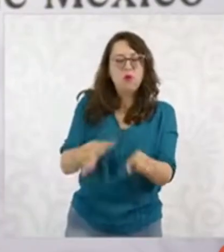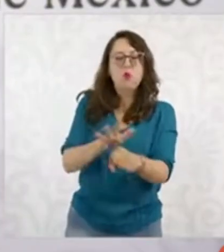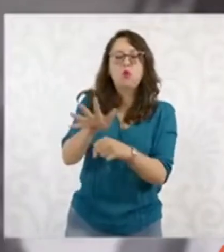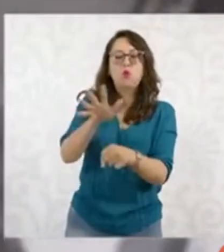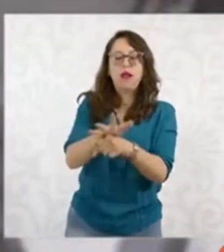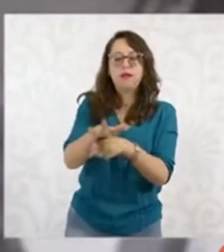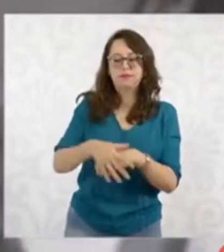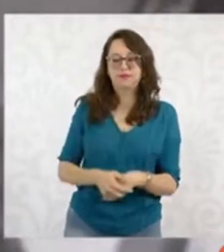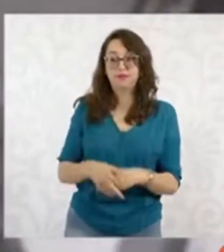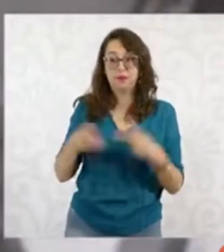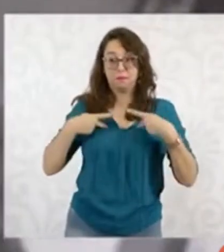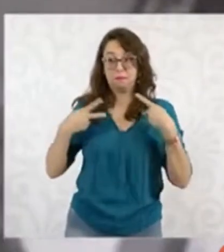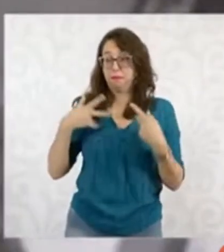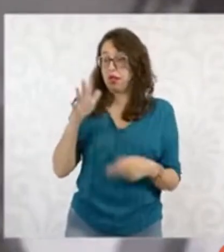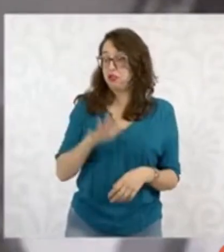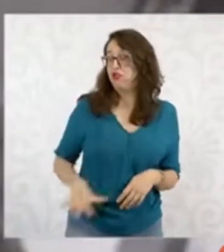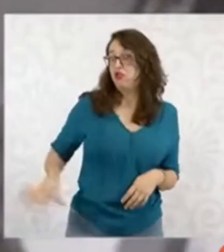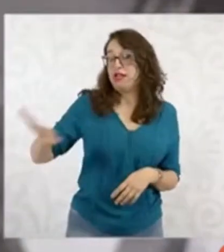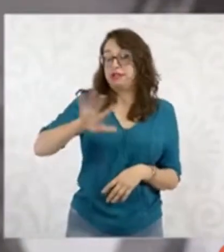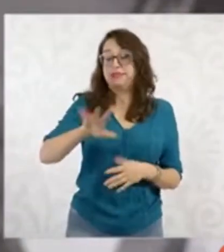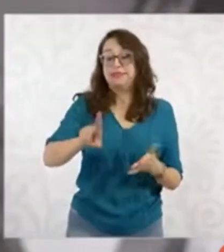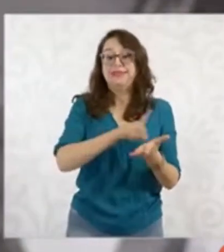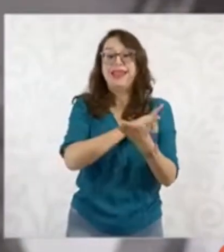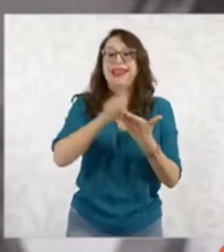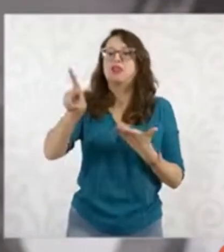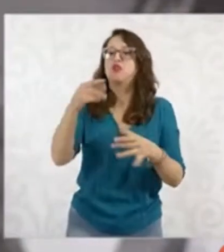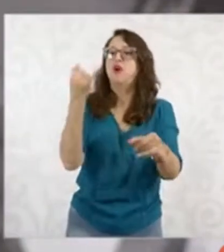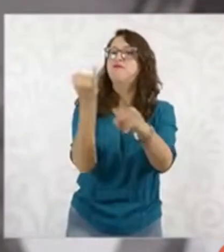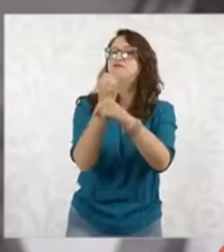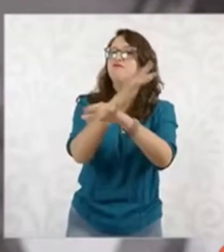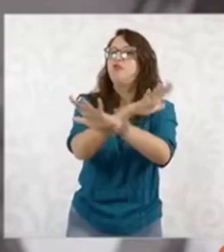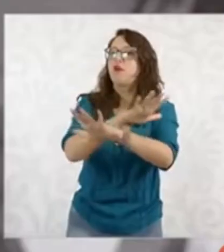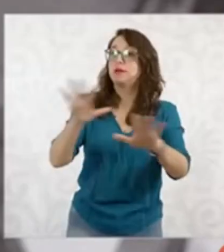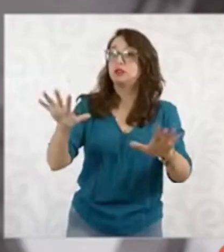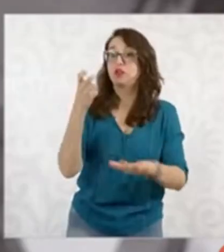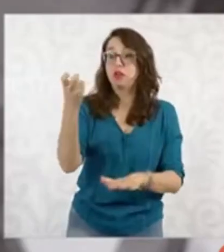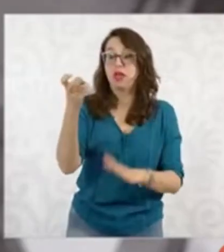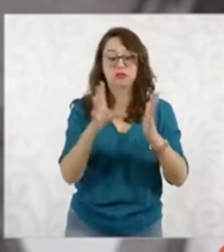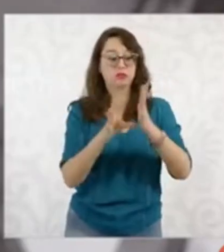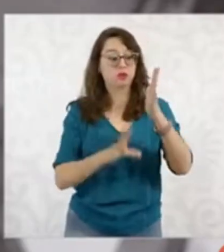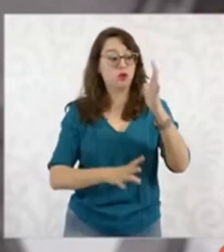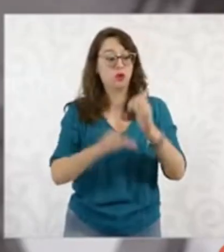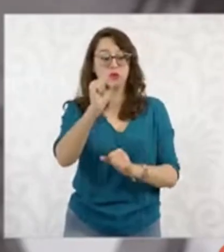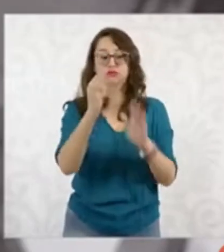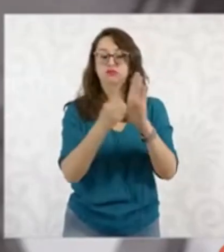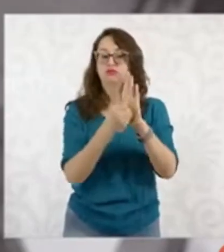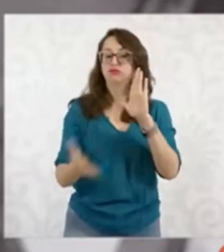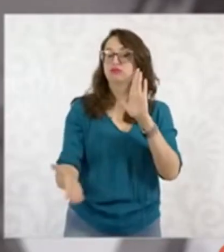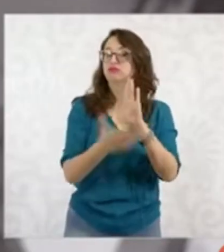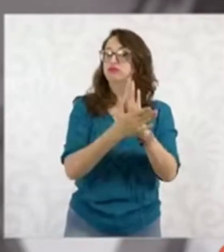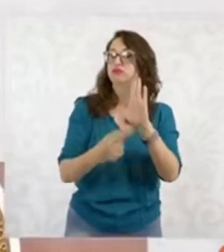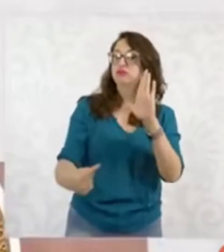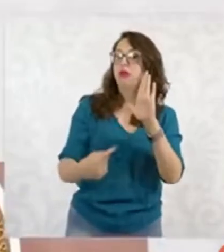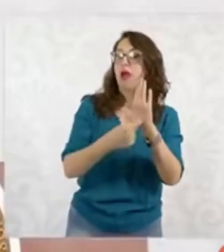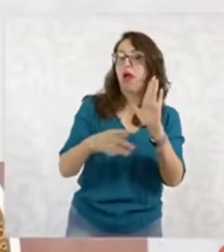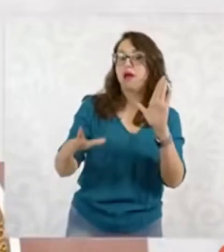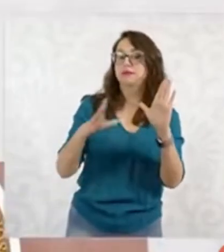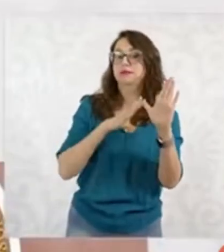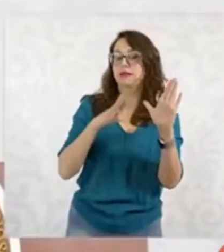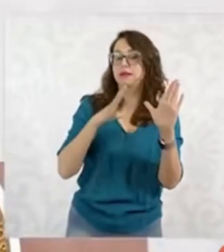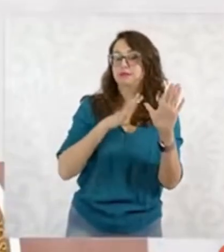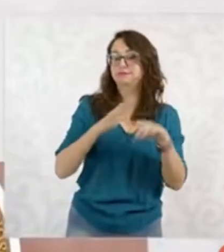Por un lado. Y por el otro, que recordemos también, en particular en TV